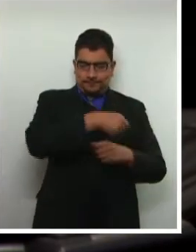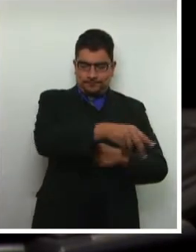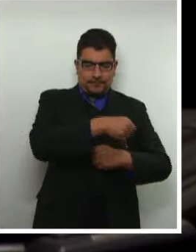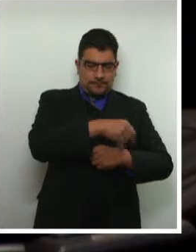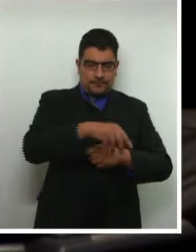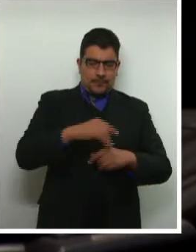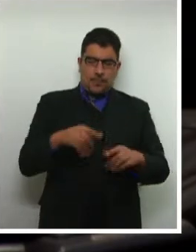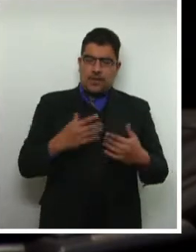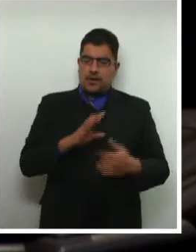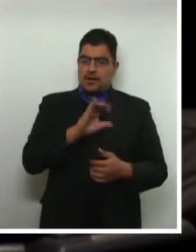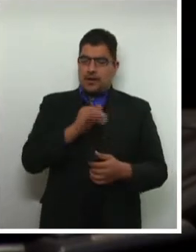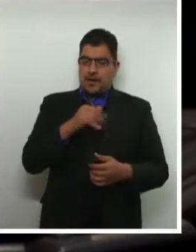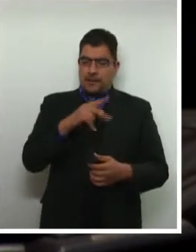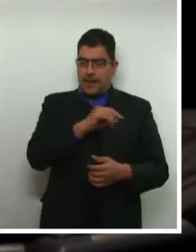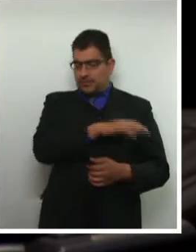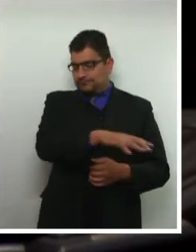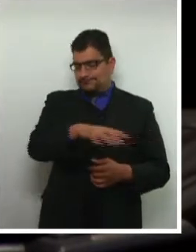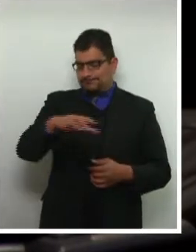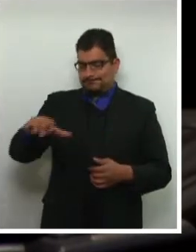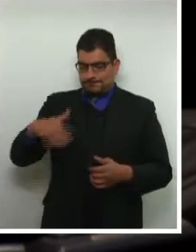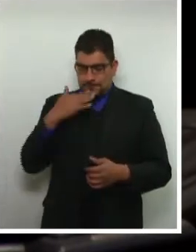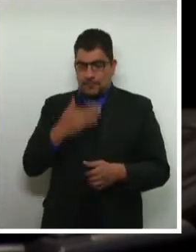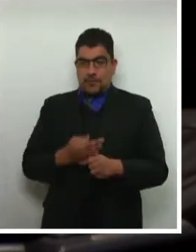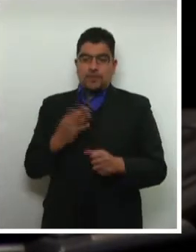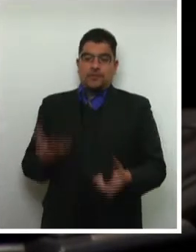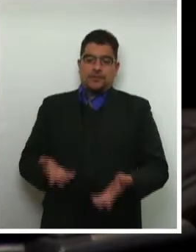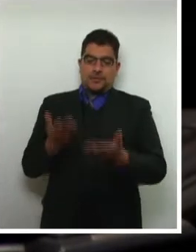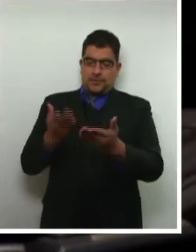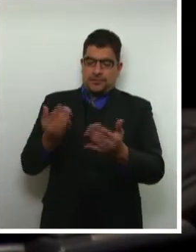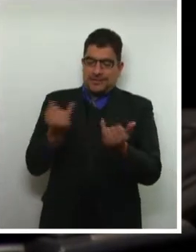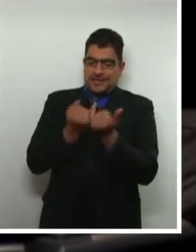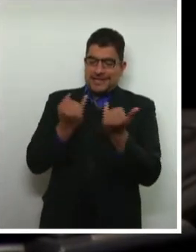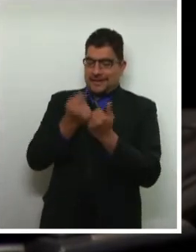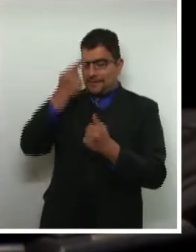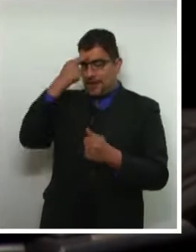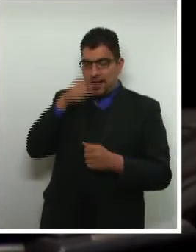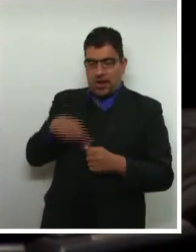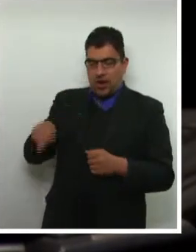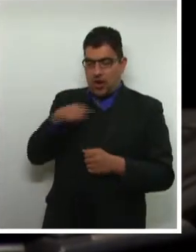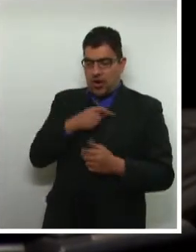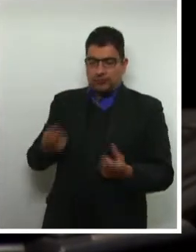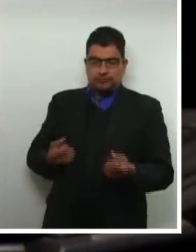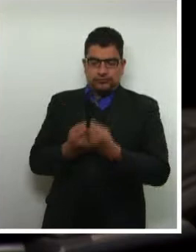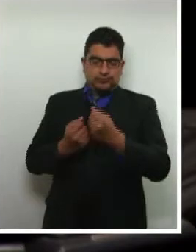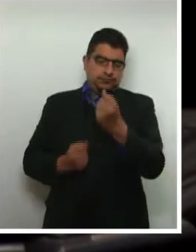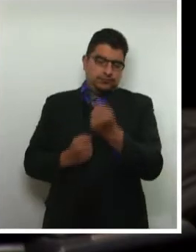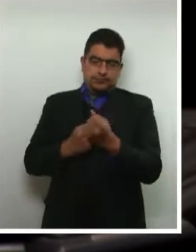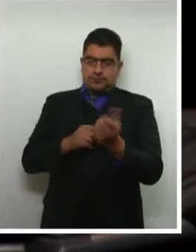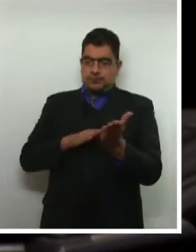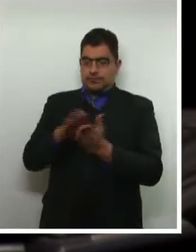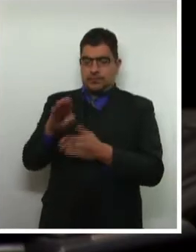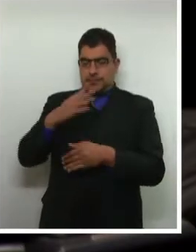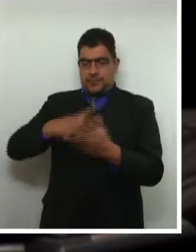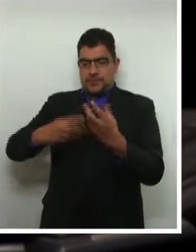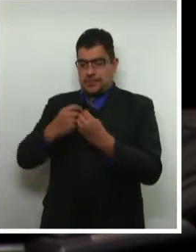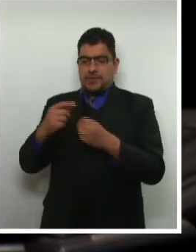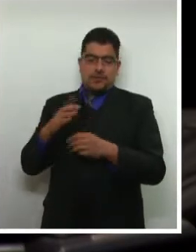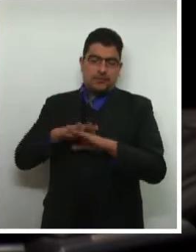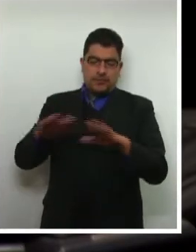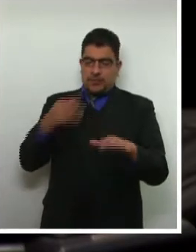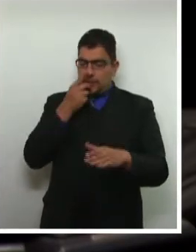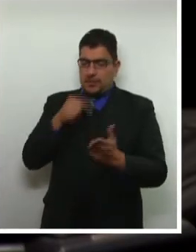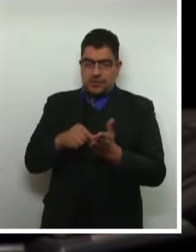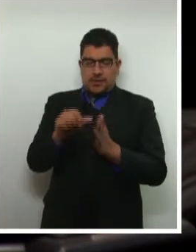En el dictamen presentado por los integrantes de la Comisión de Desarrollo Sostenible y Planeación Democrática, el